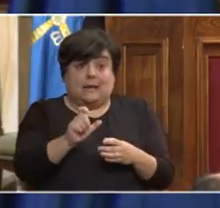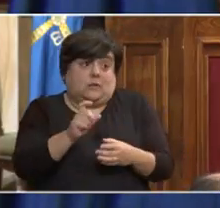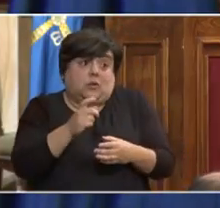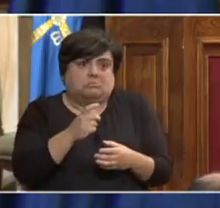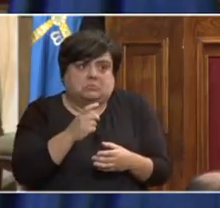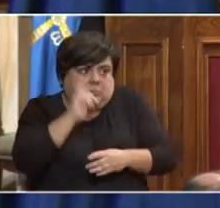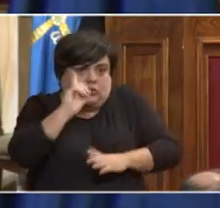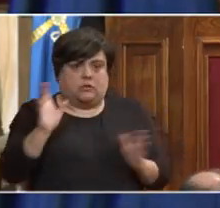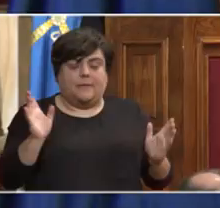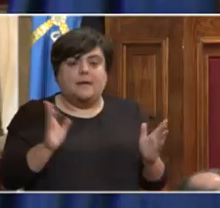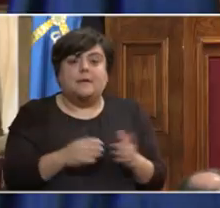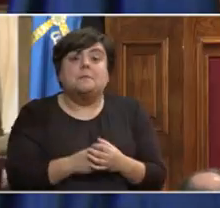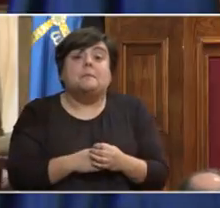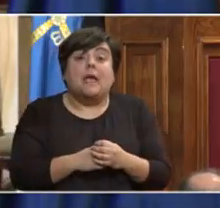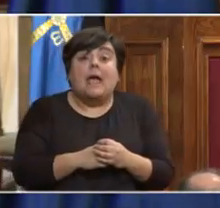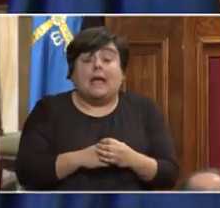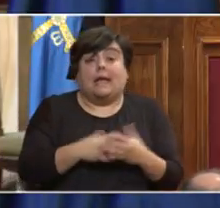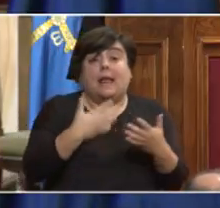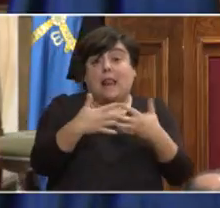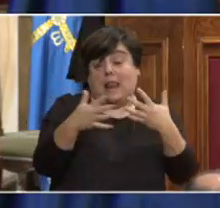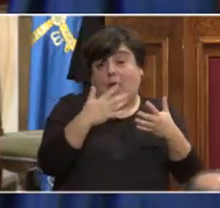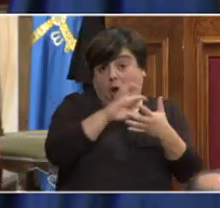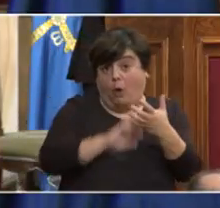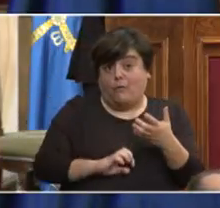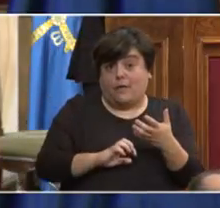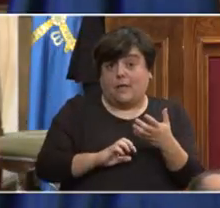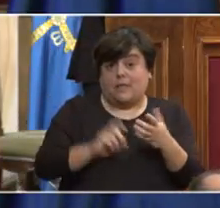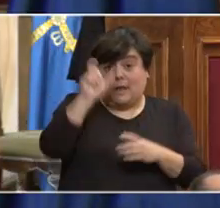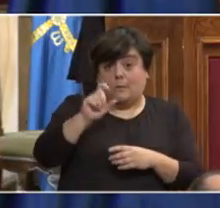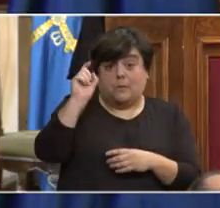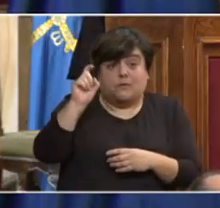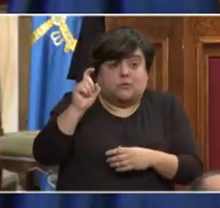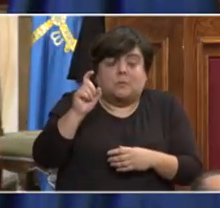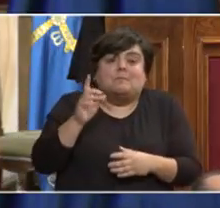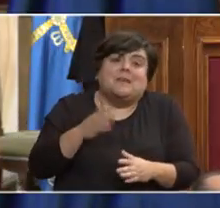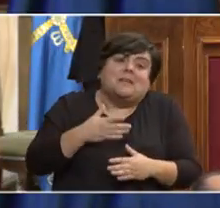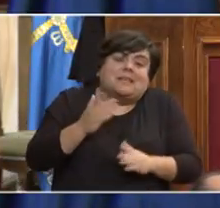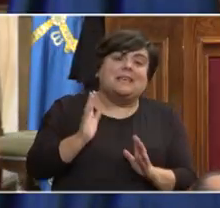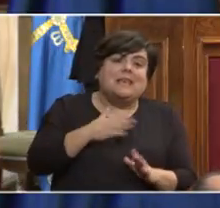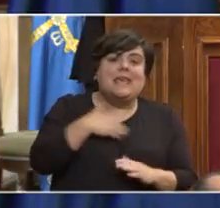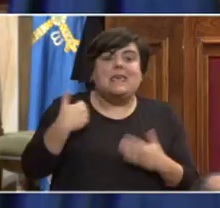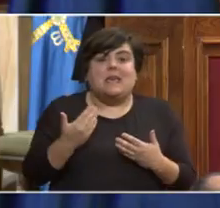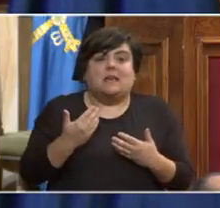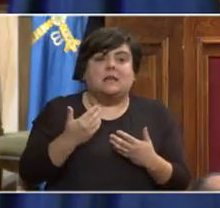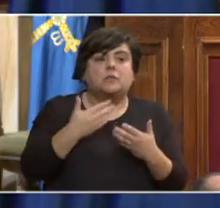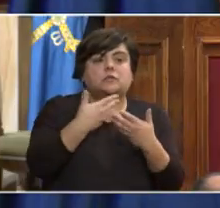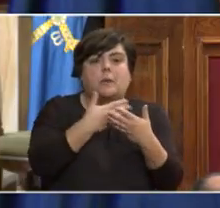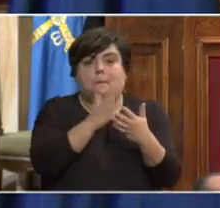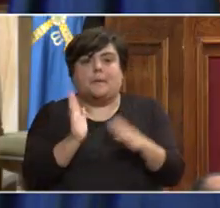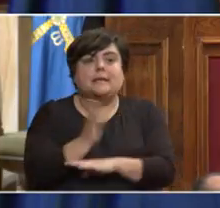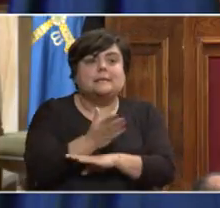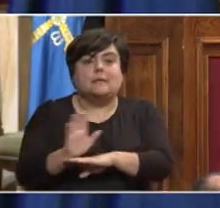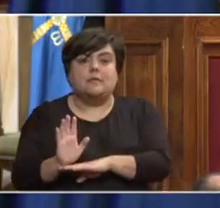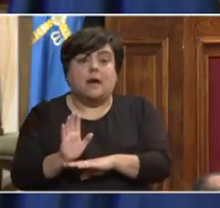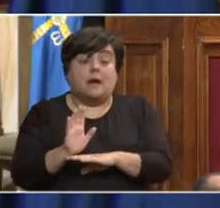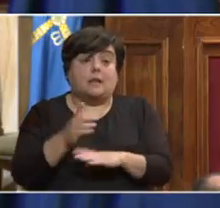El tratado de Mastropiero pretende ser, sin lograrlo, un muestrario de las características de su obra dramática y que